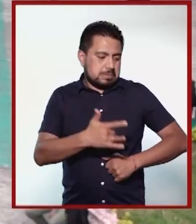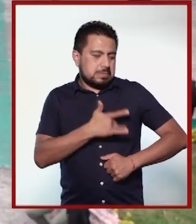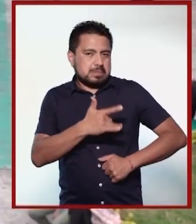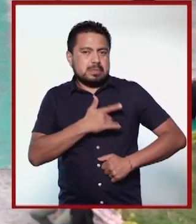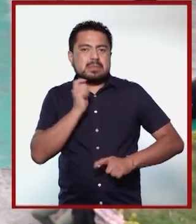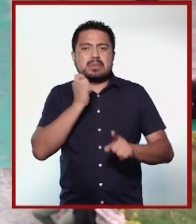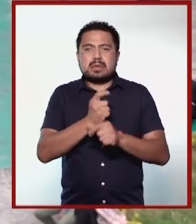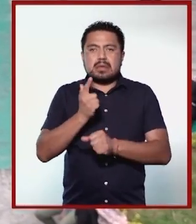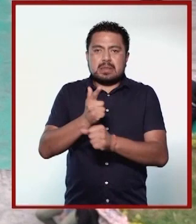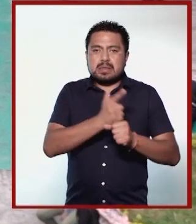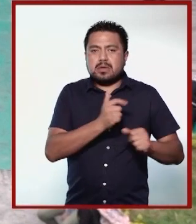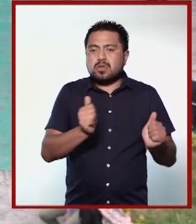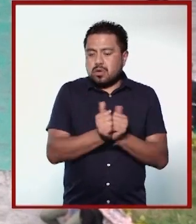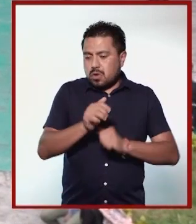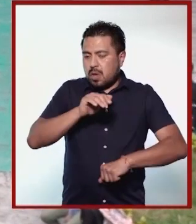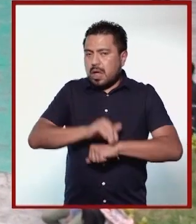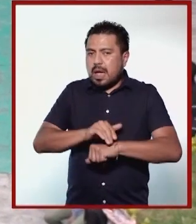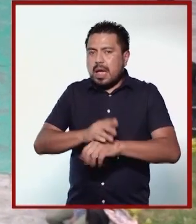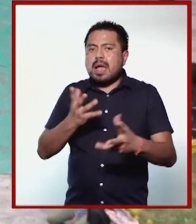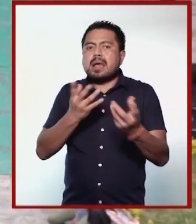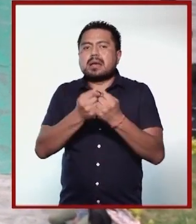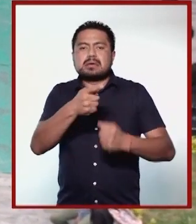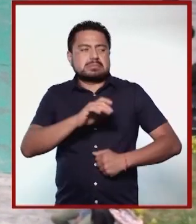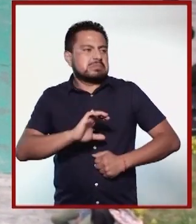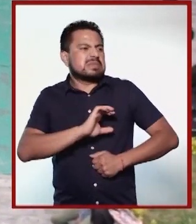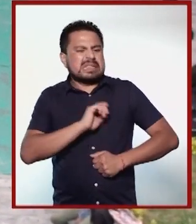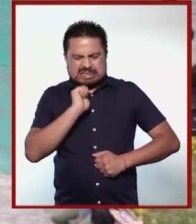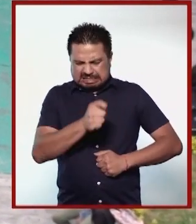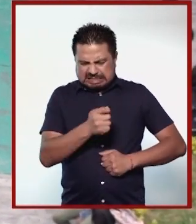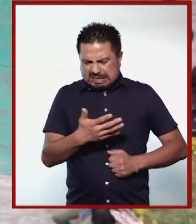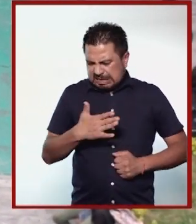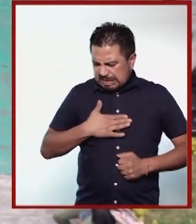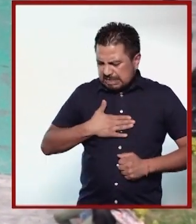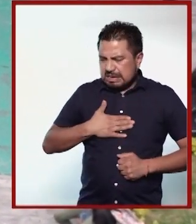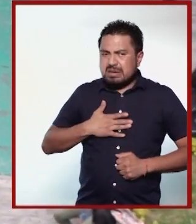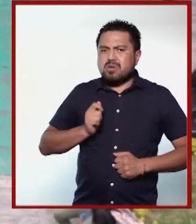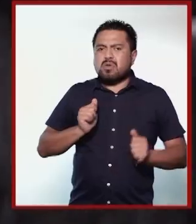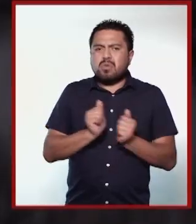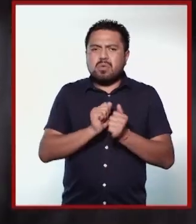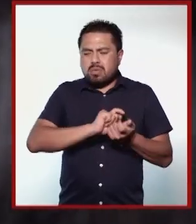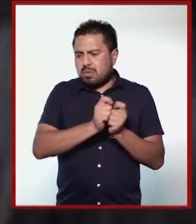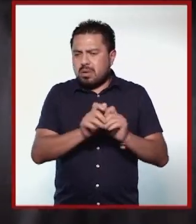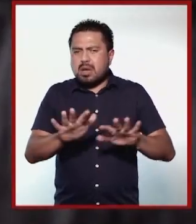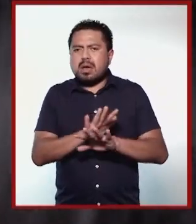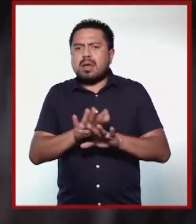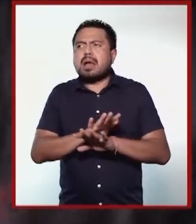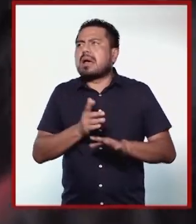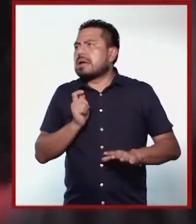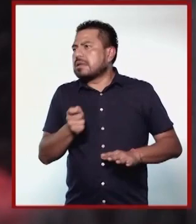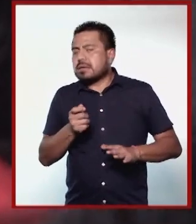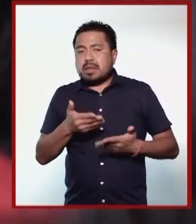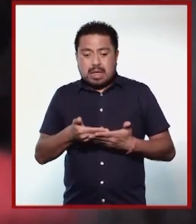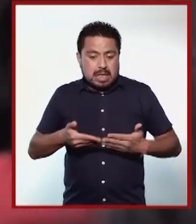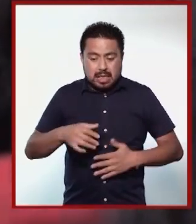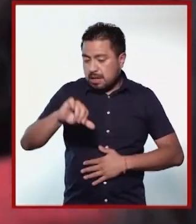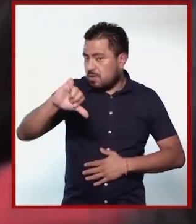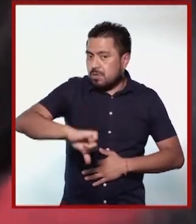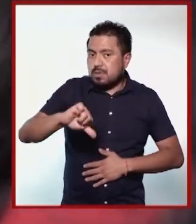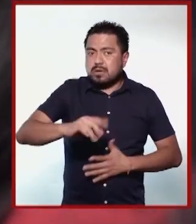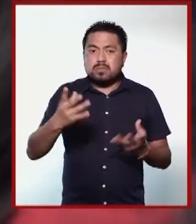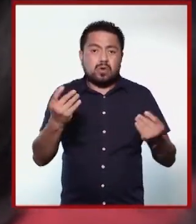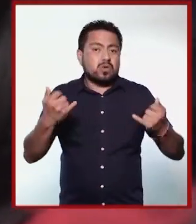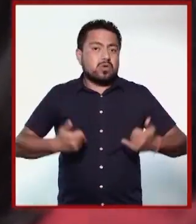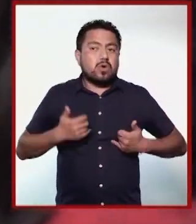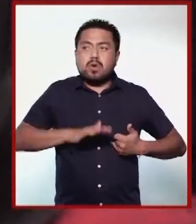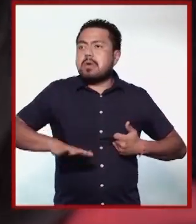es descubrir con tus amigos, con la gente que quieres, quién eres tú y en qué te vas a convertir. Entonces, en estos momentos, muchos